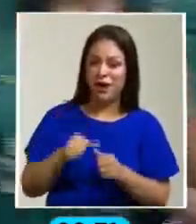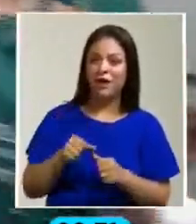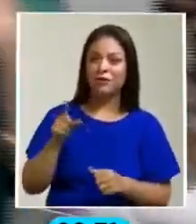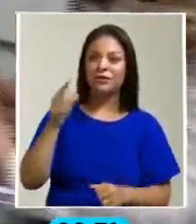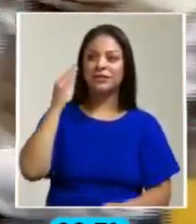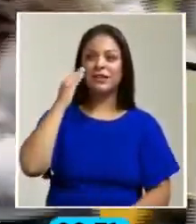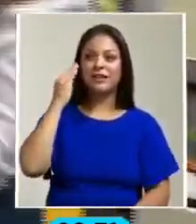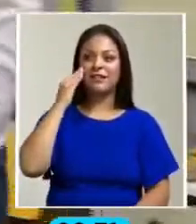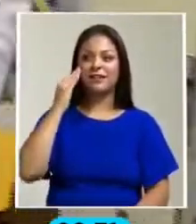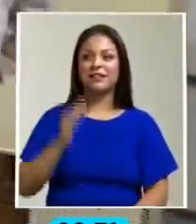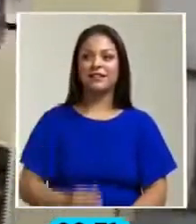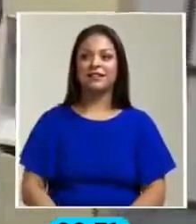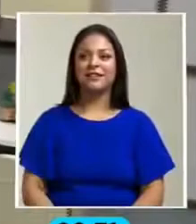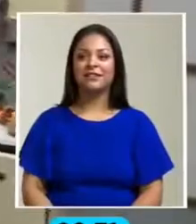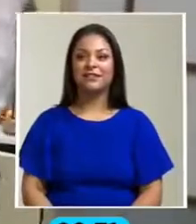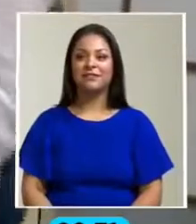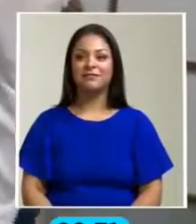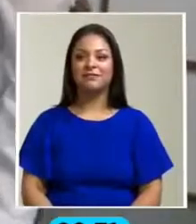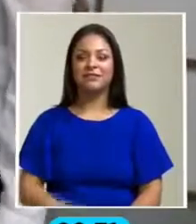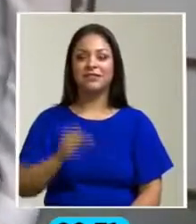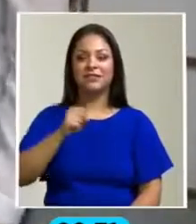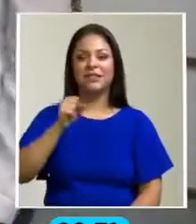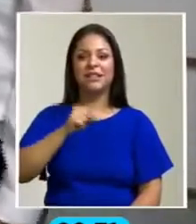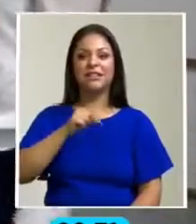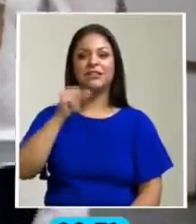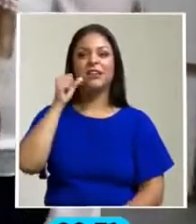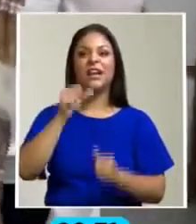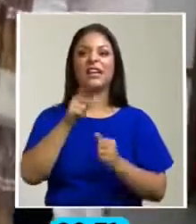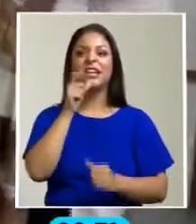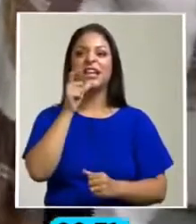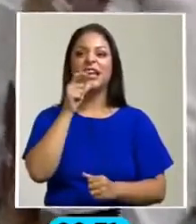sabes. ¿Recuerdas quién salía sí. en el cuento?